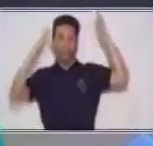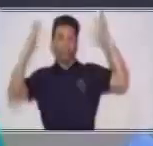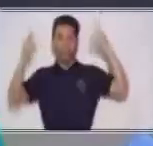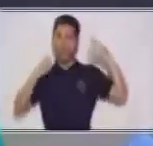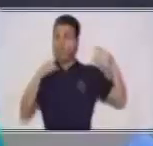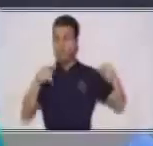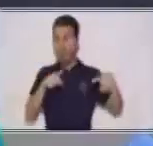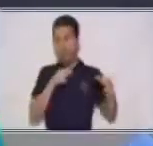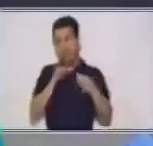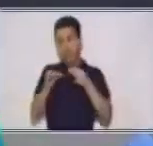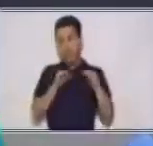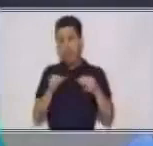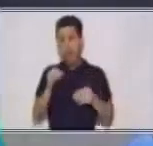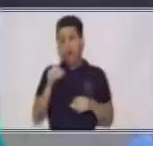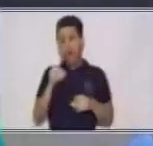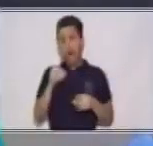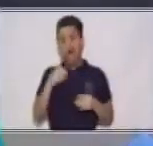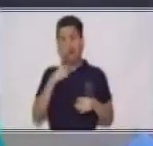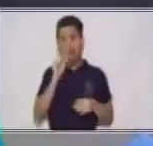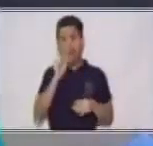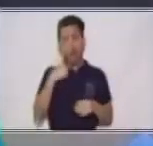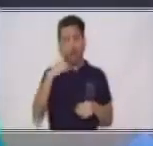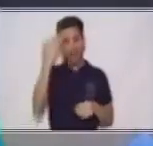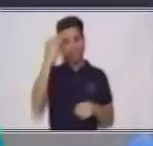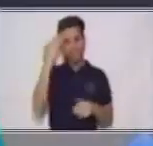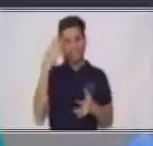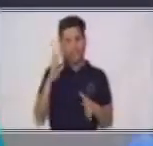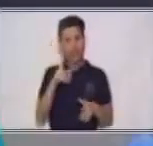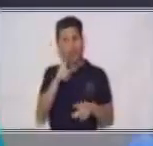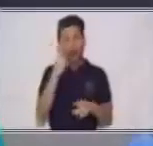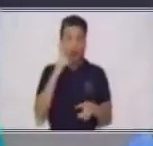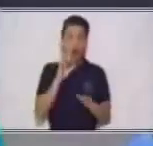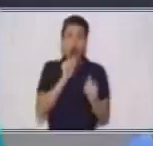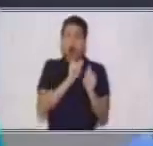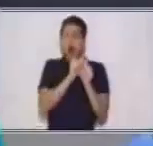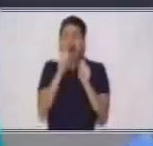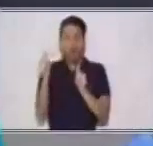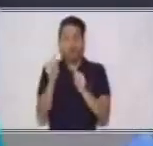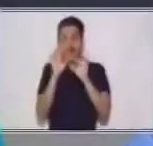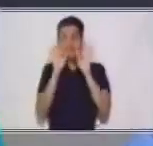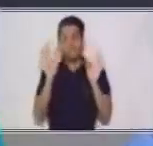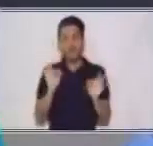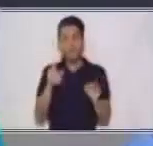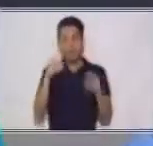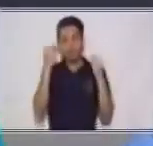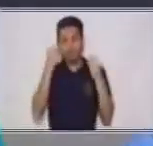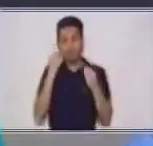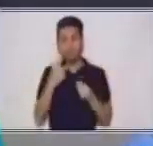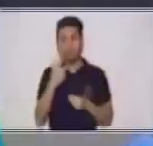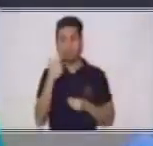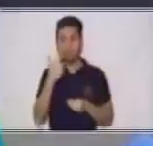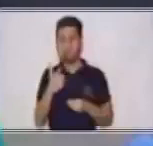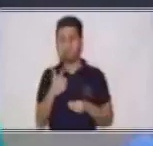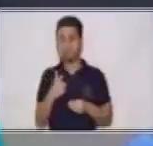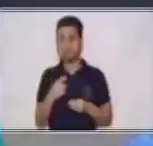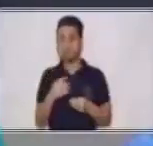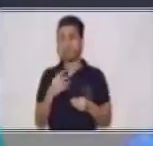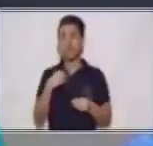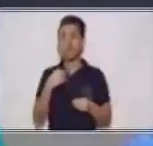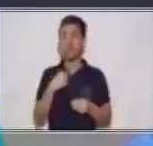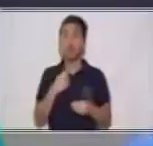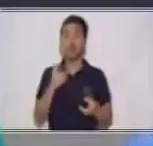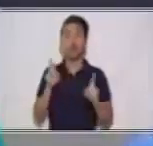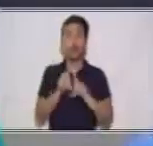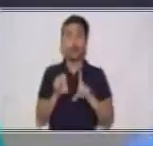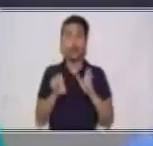me sé, y posiblemente sea otro tipo de versión, porque como les digo, como es de transmisión oral, muchas veces se agrega o